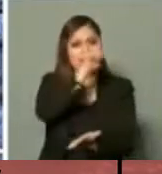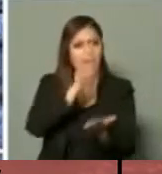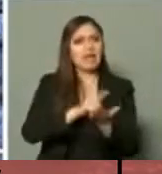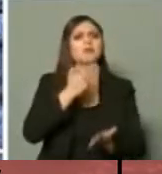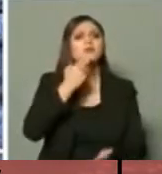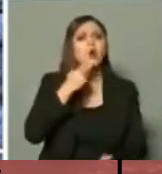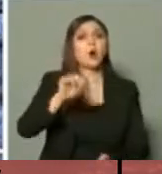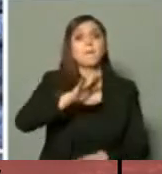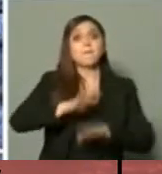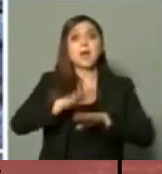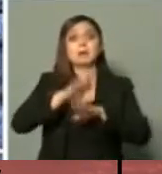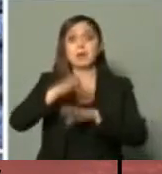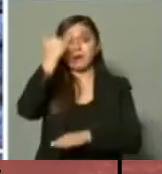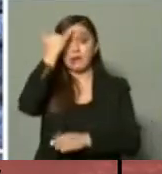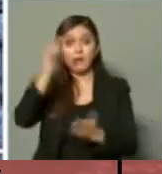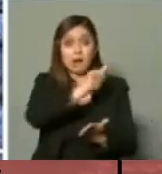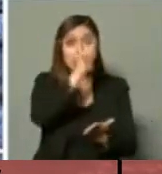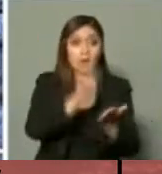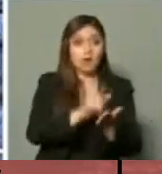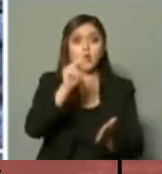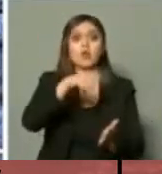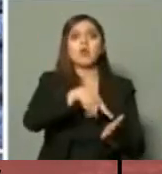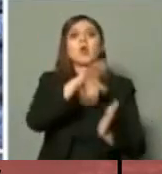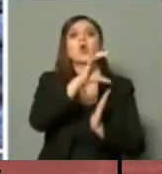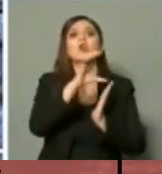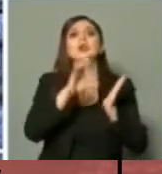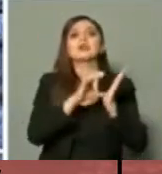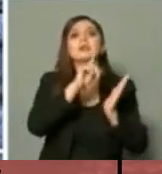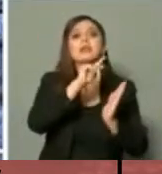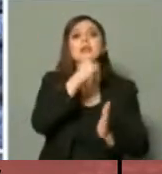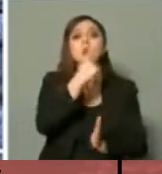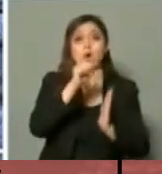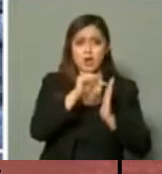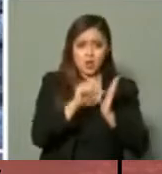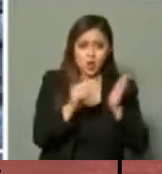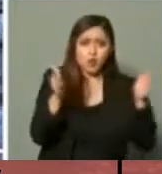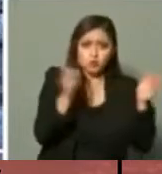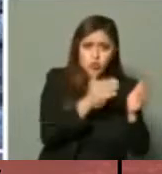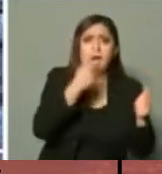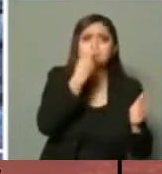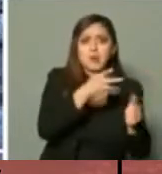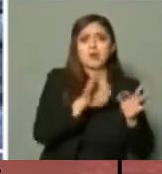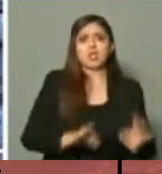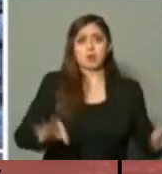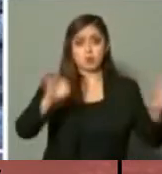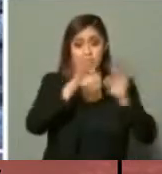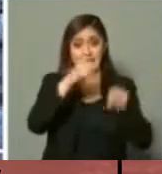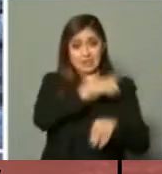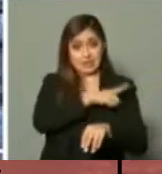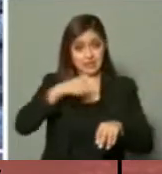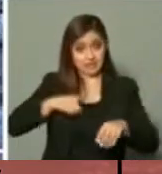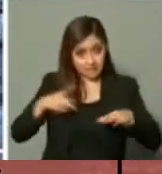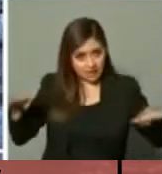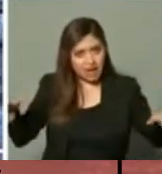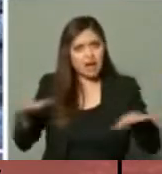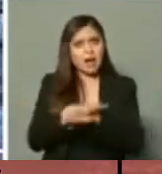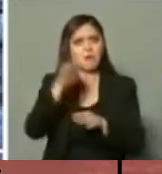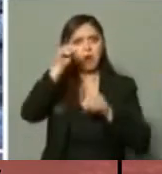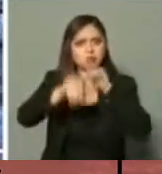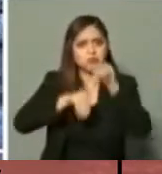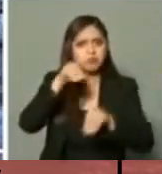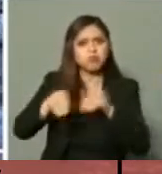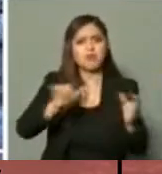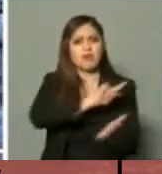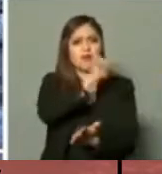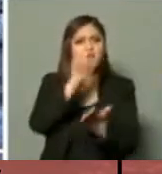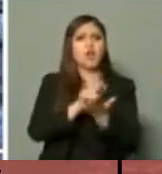leyes. Segundos. Esta constitución tiene 71 artículos, es más pequeña pero contiene los fundamentos. Hay que cambiarla y transformarla y mejorar las leyes para